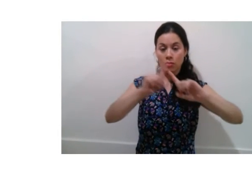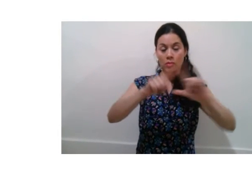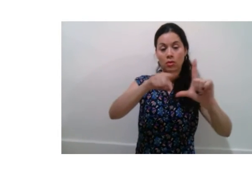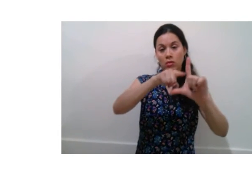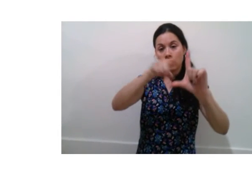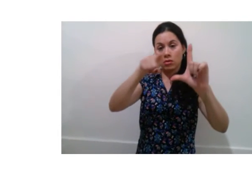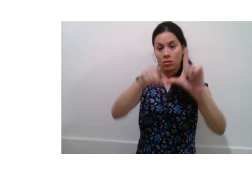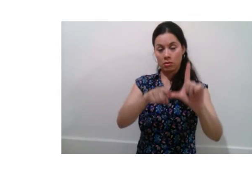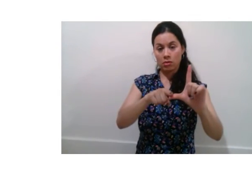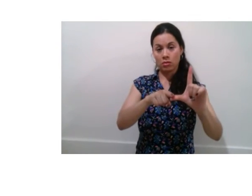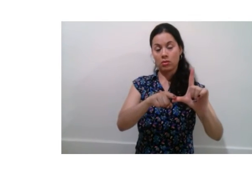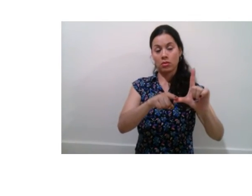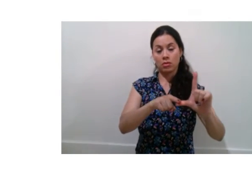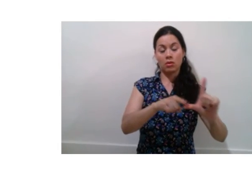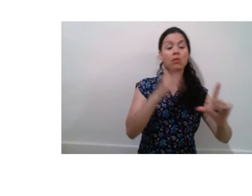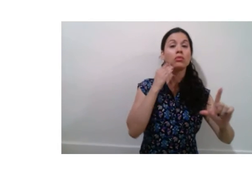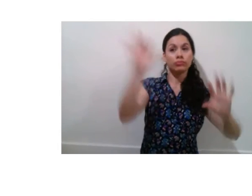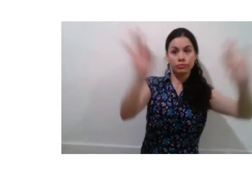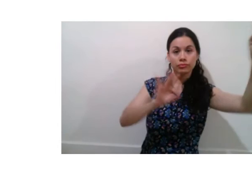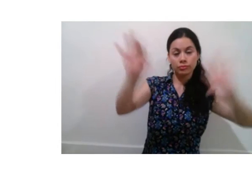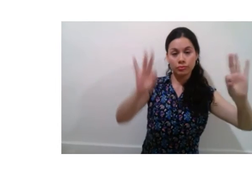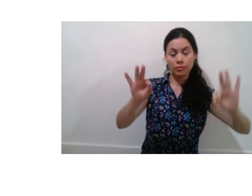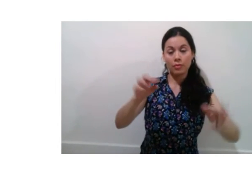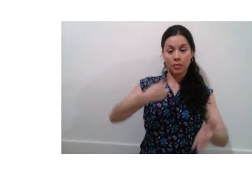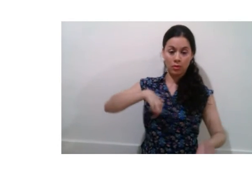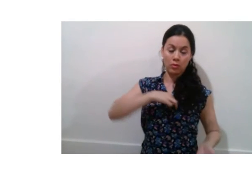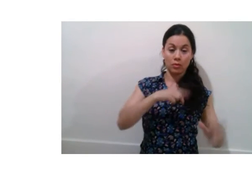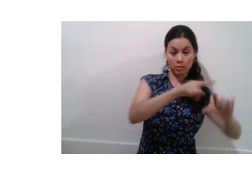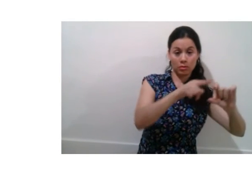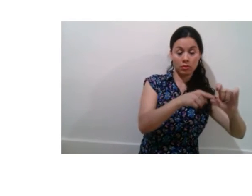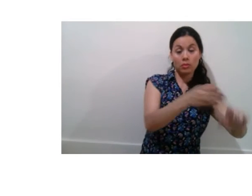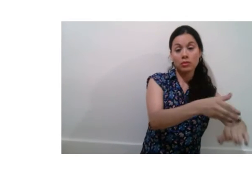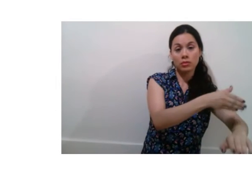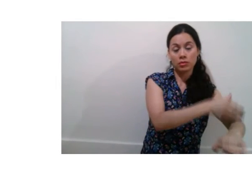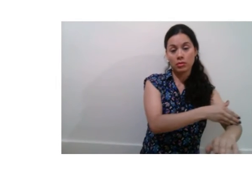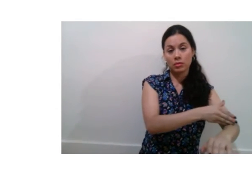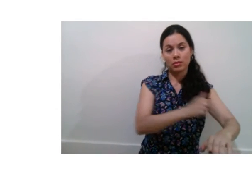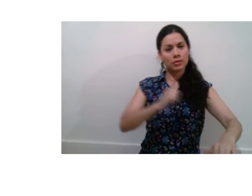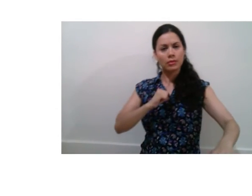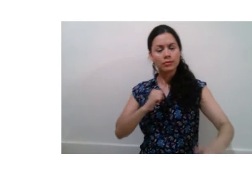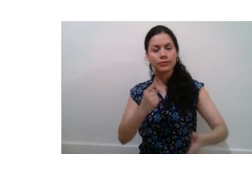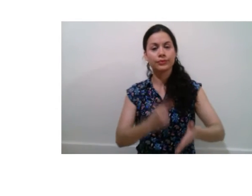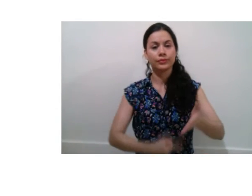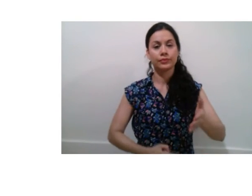ángulo, y al reemplazar nuestra ecuación anterior, tenemos que